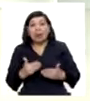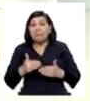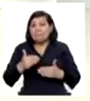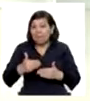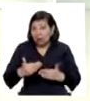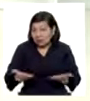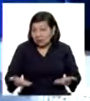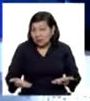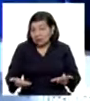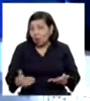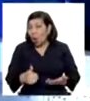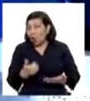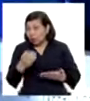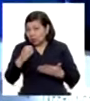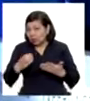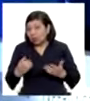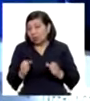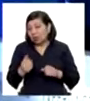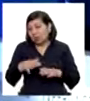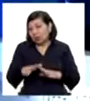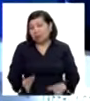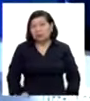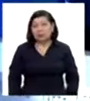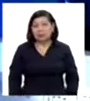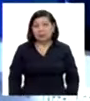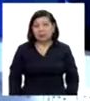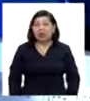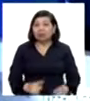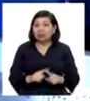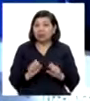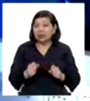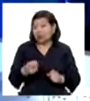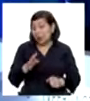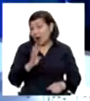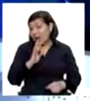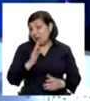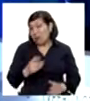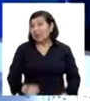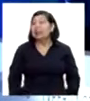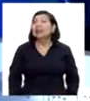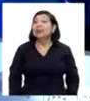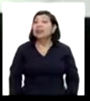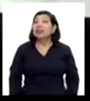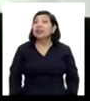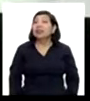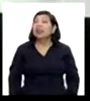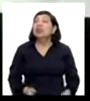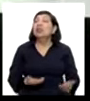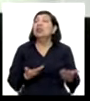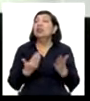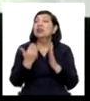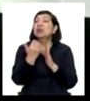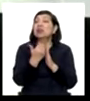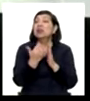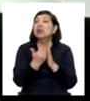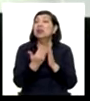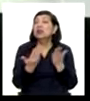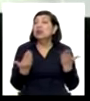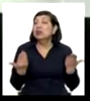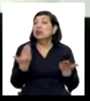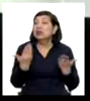más adelante otras categorías, ¿no?, que incluyan las variables que tú mencionas. Ajá. Y en relación a